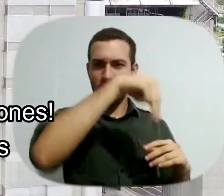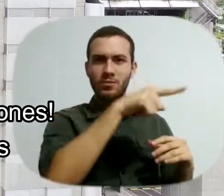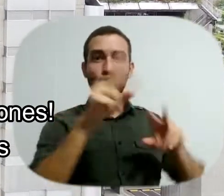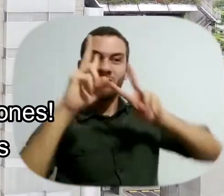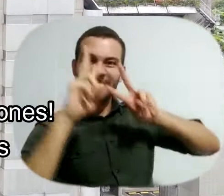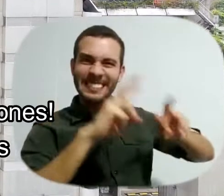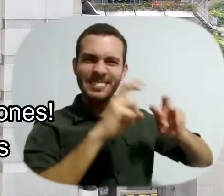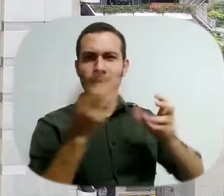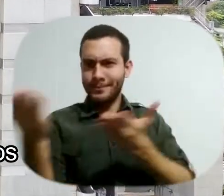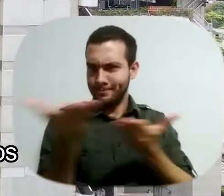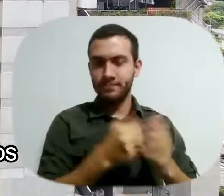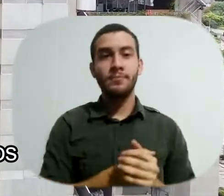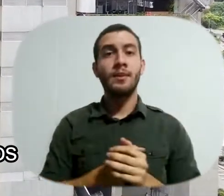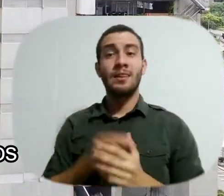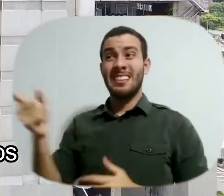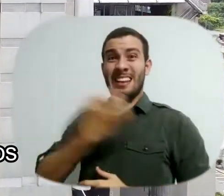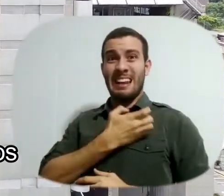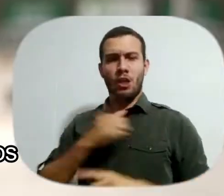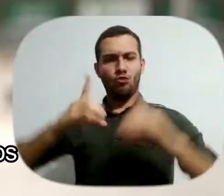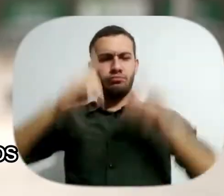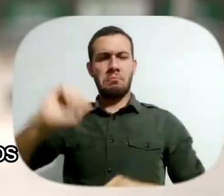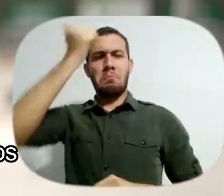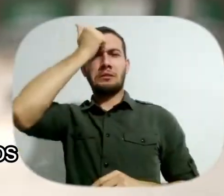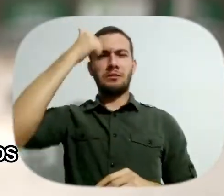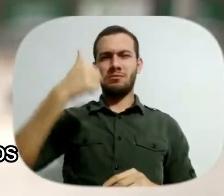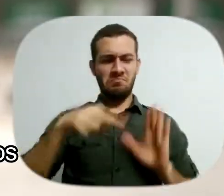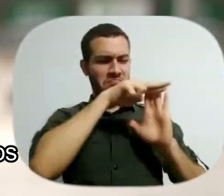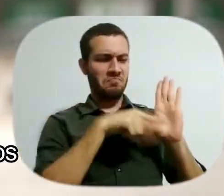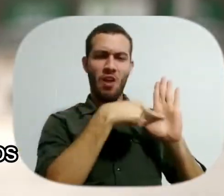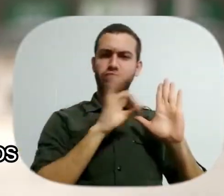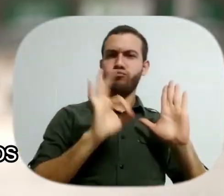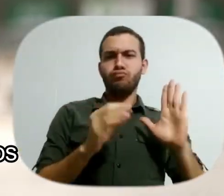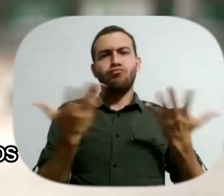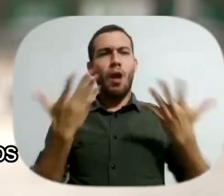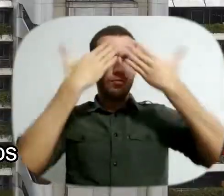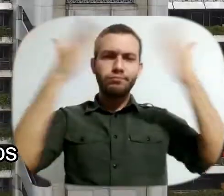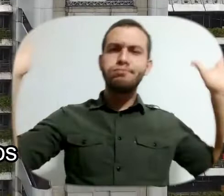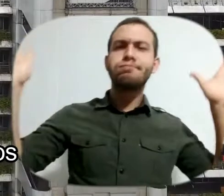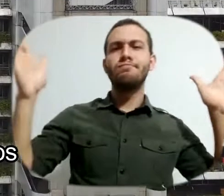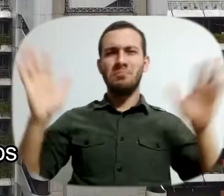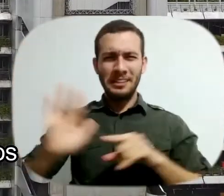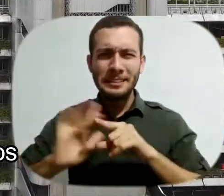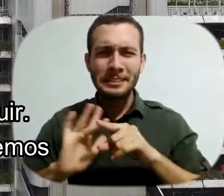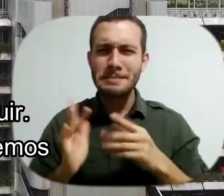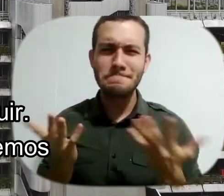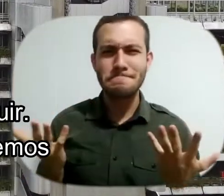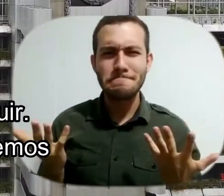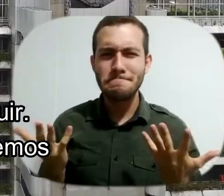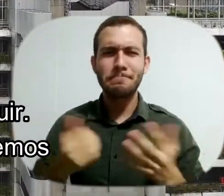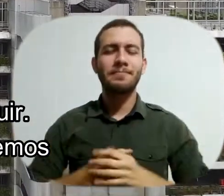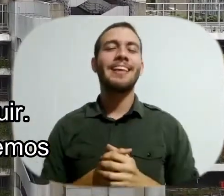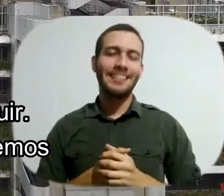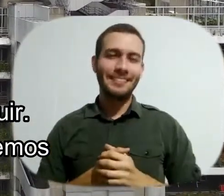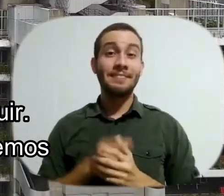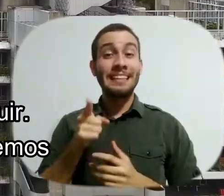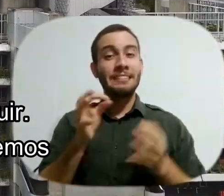EPM. Bienvenidas todas las demandas que tengan que presentarse. Rechazamos tajantemente que el alcalde de Medellín viole los principios del gobierno corporativo